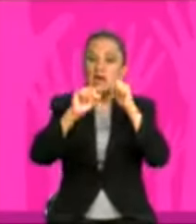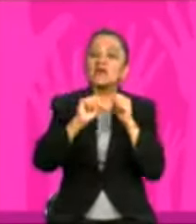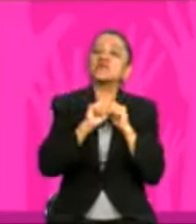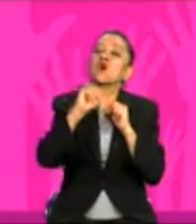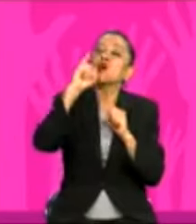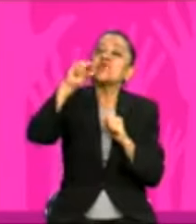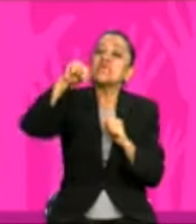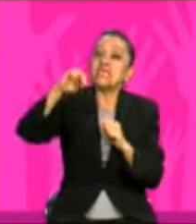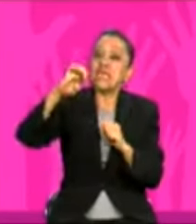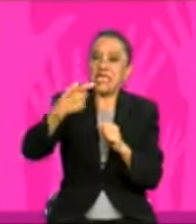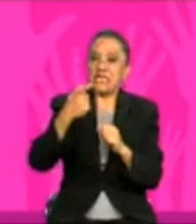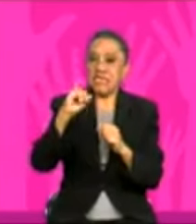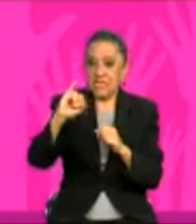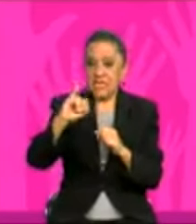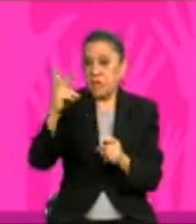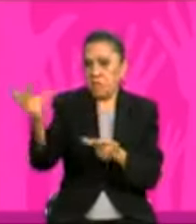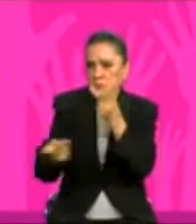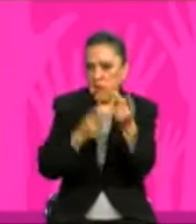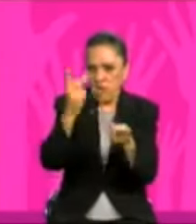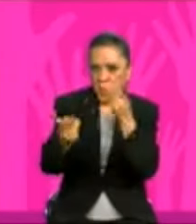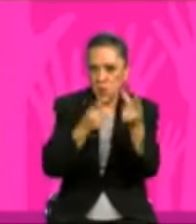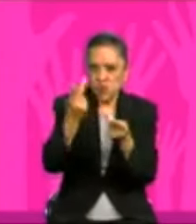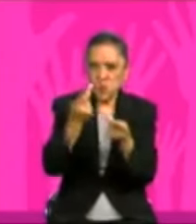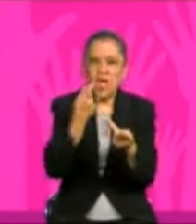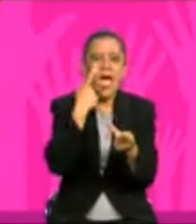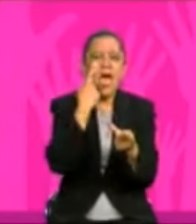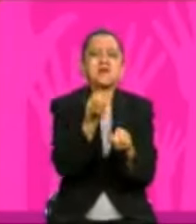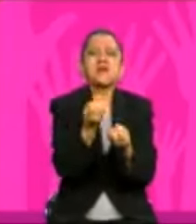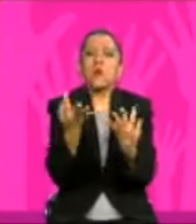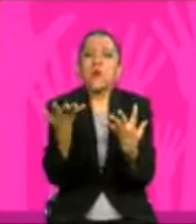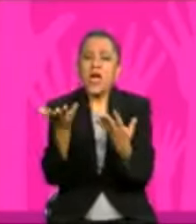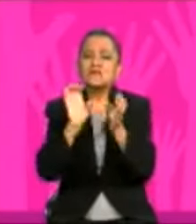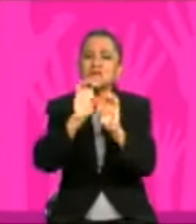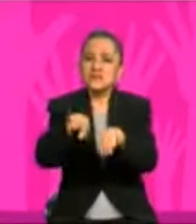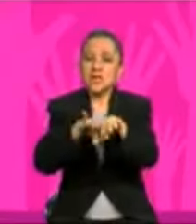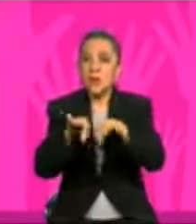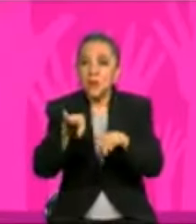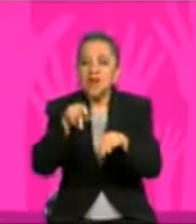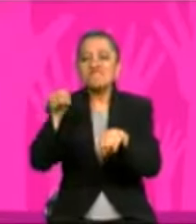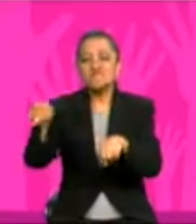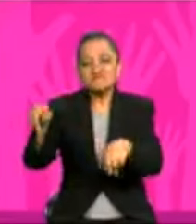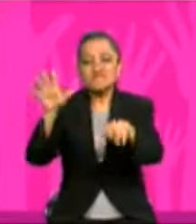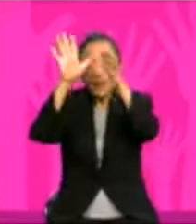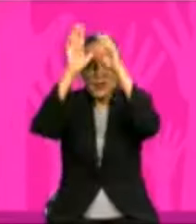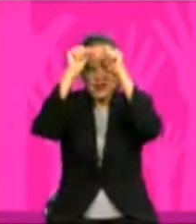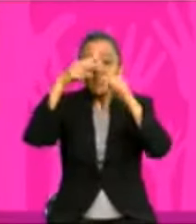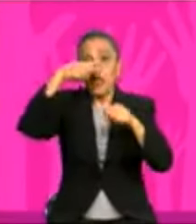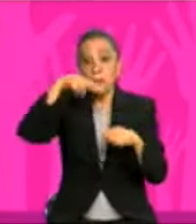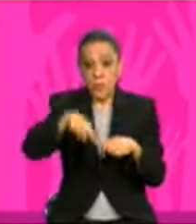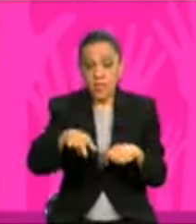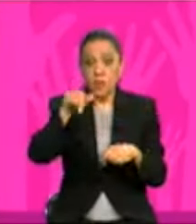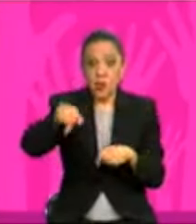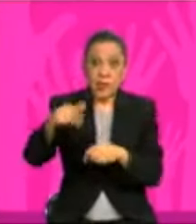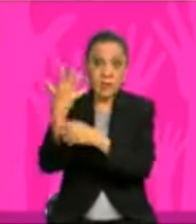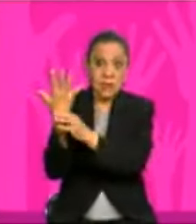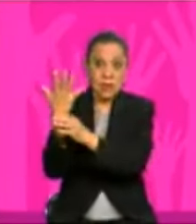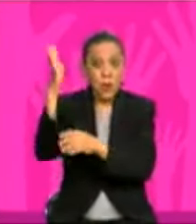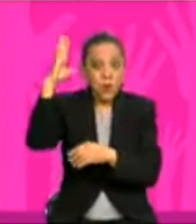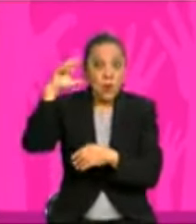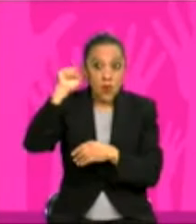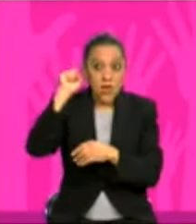Geografía, el INEGI, y la Encuesta Nacional de Ocupación y Empleo, coinciden que en México y desde luego Morelos, el principal problema del